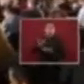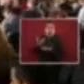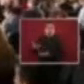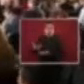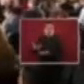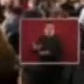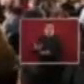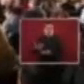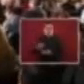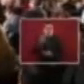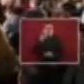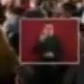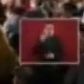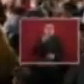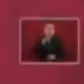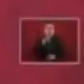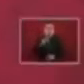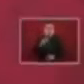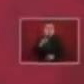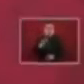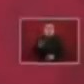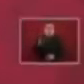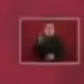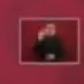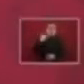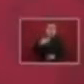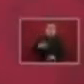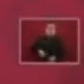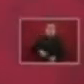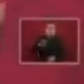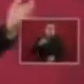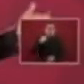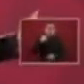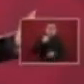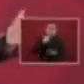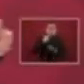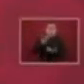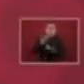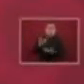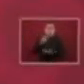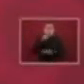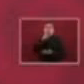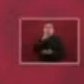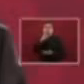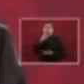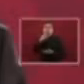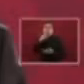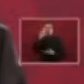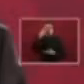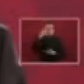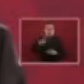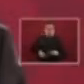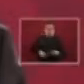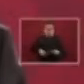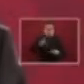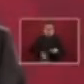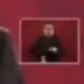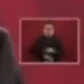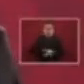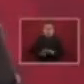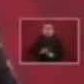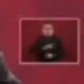noticia. 64% de la gente considera que lo ha hecho muy bien contra 24% de Peña Nieto. 40 puntos de diferencia.